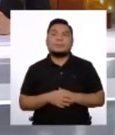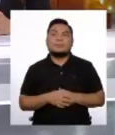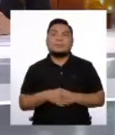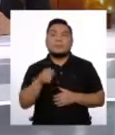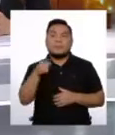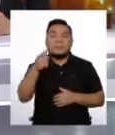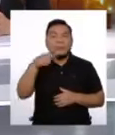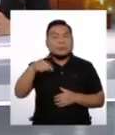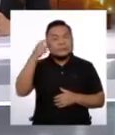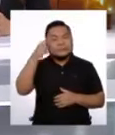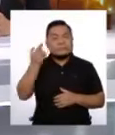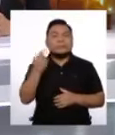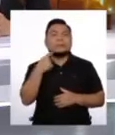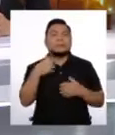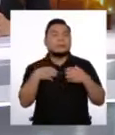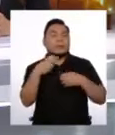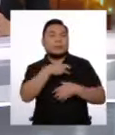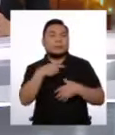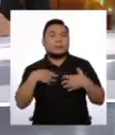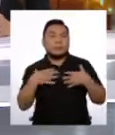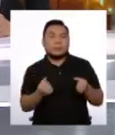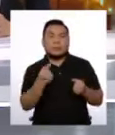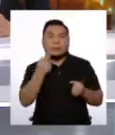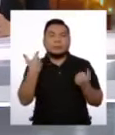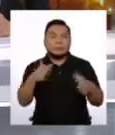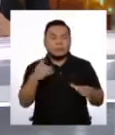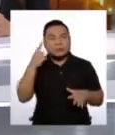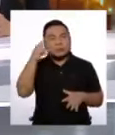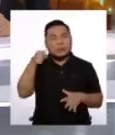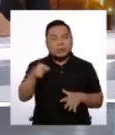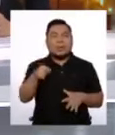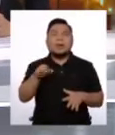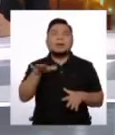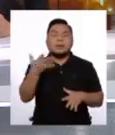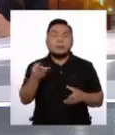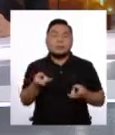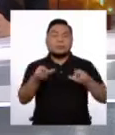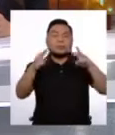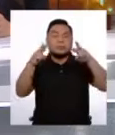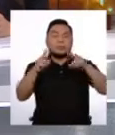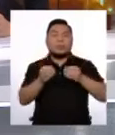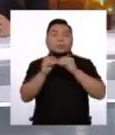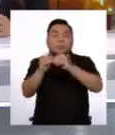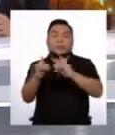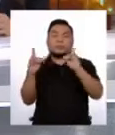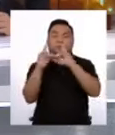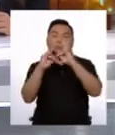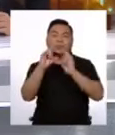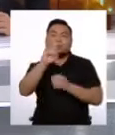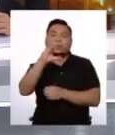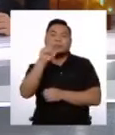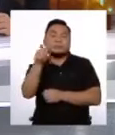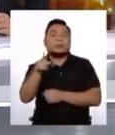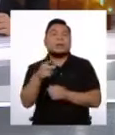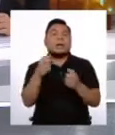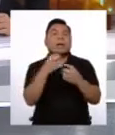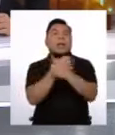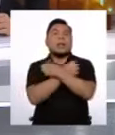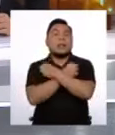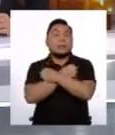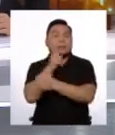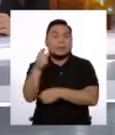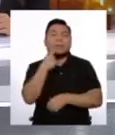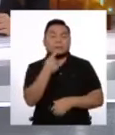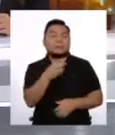crítica del Ministerio de Salud, se tiene previsto duplicar la capacidad de camas UCI en la región Lambayeque. Así es, así lo